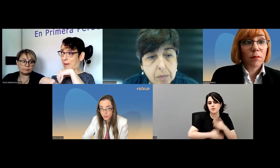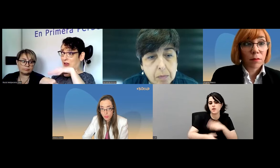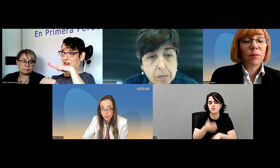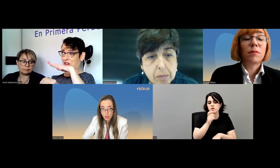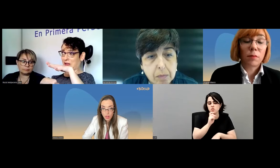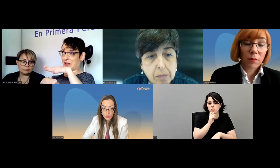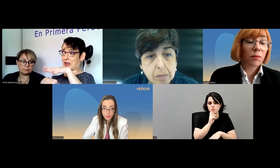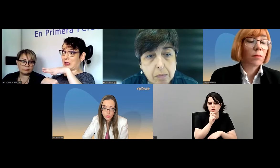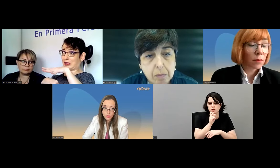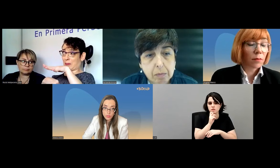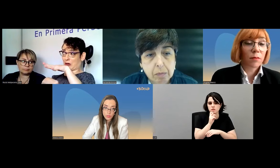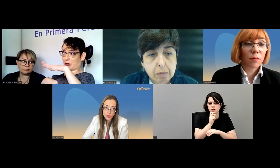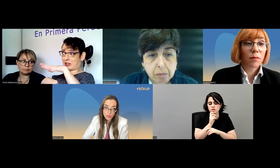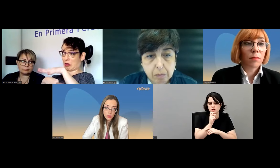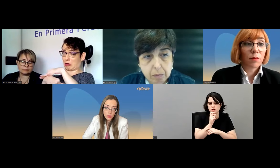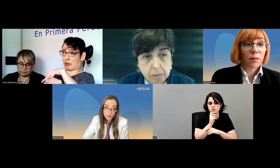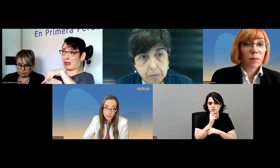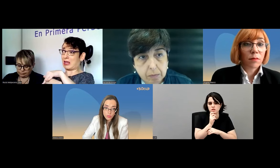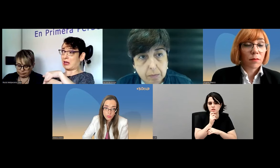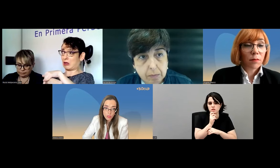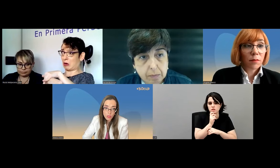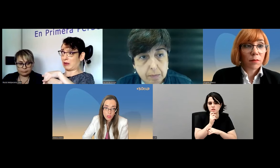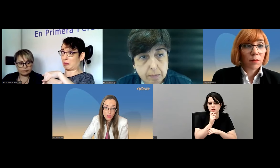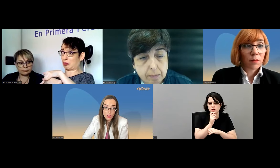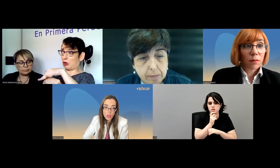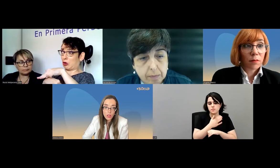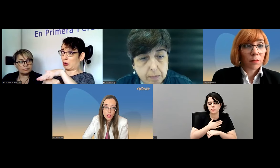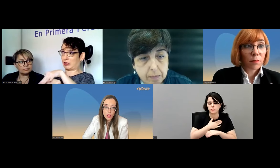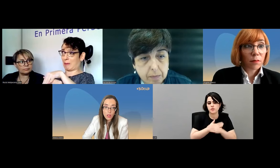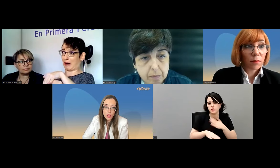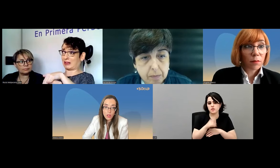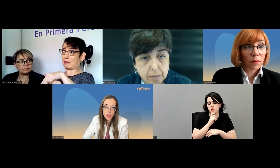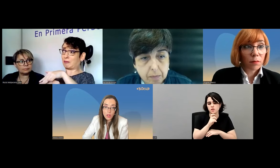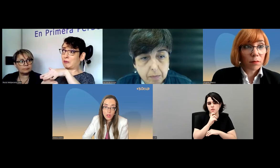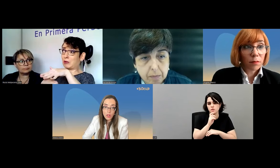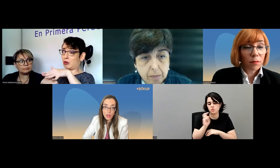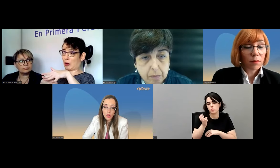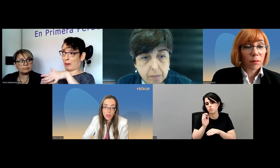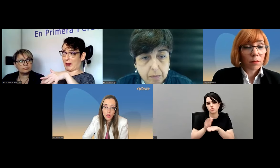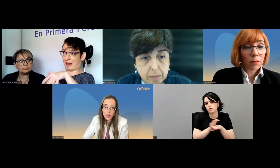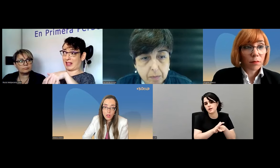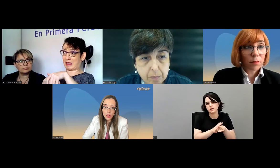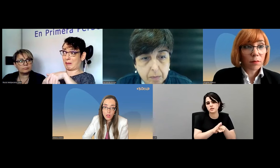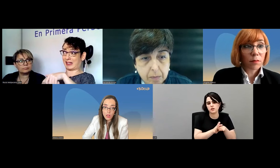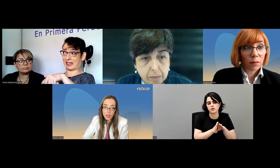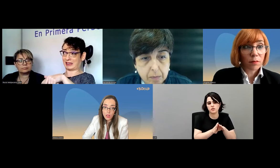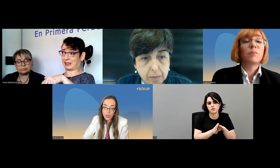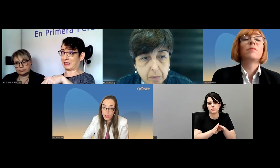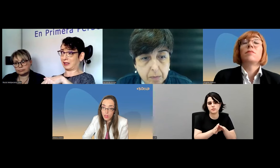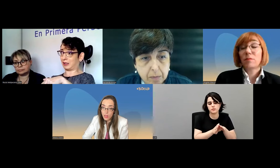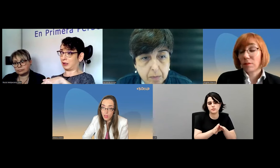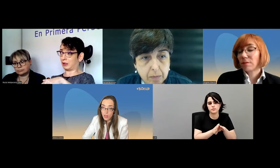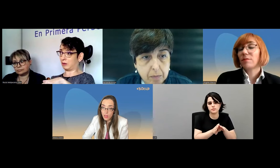la asistencia de persona ya conoce, y luego damos otra parte sobre vida